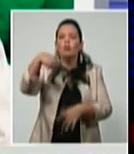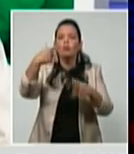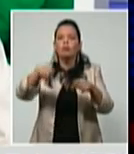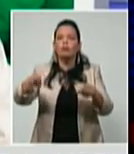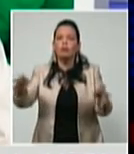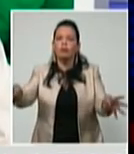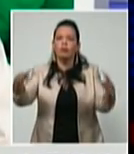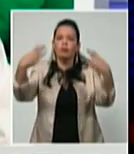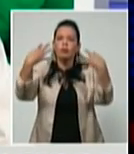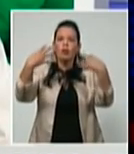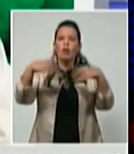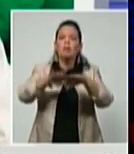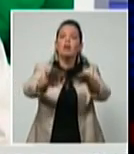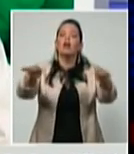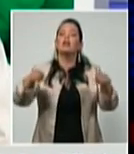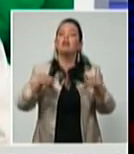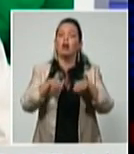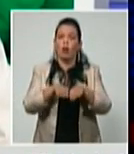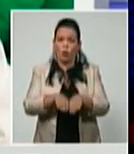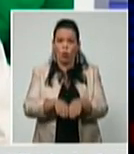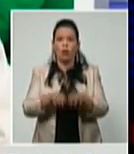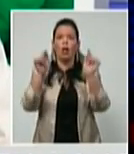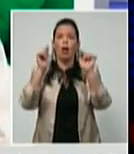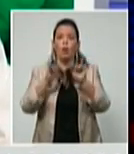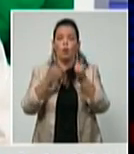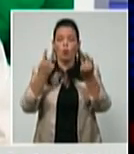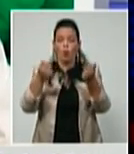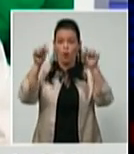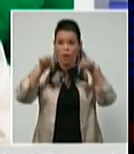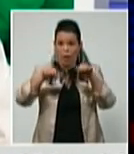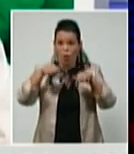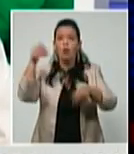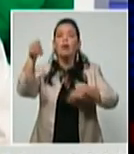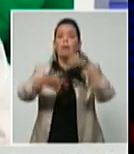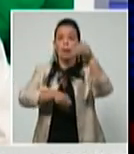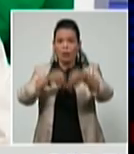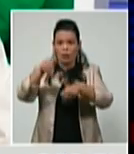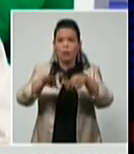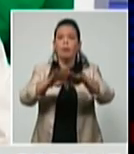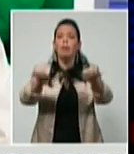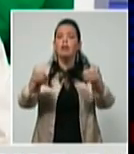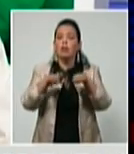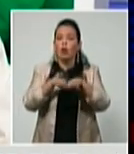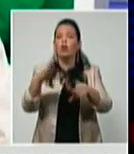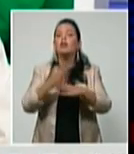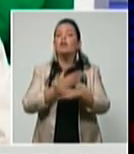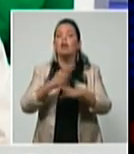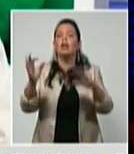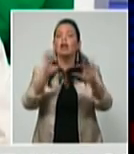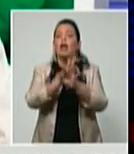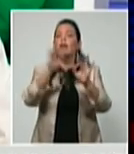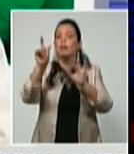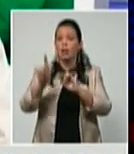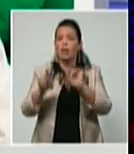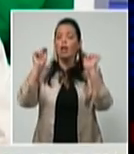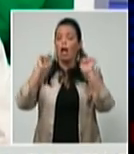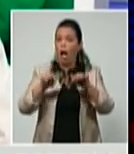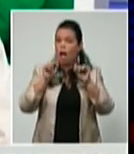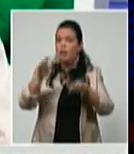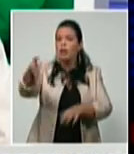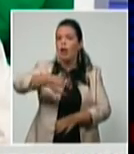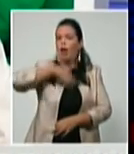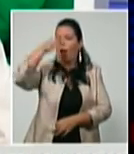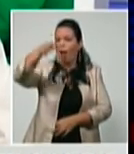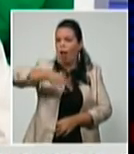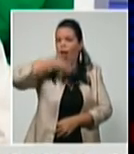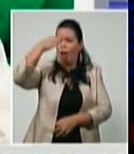a comparecer estos especialistas que indiscutiblemente van a poder explicar y satisfacer